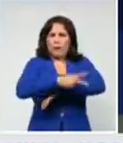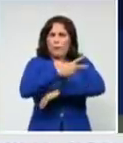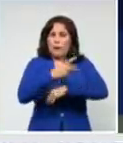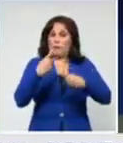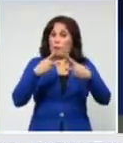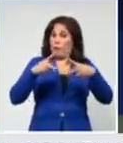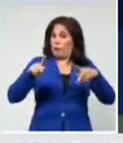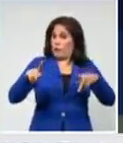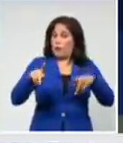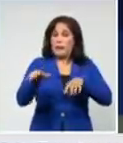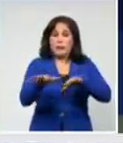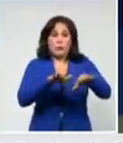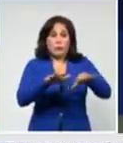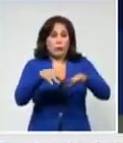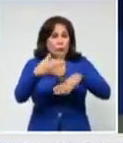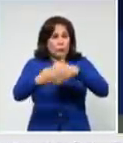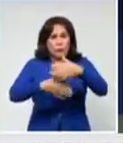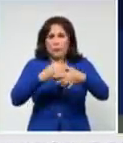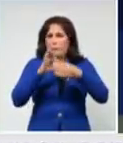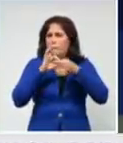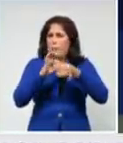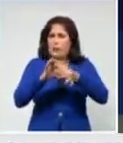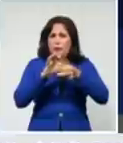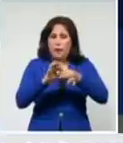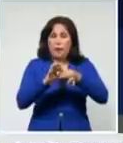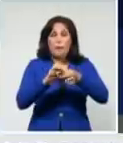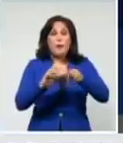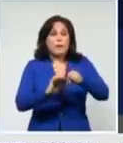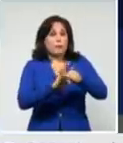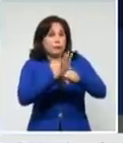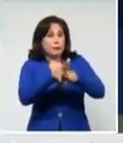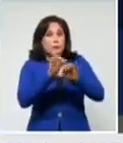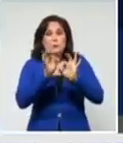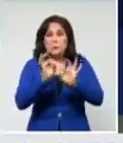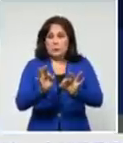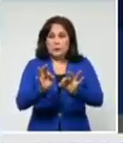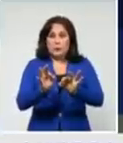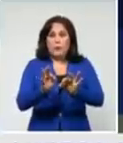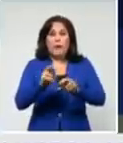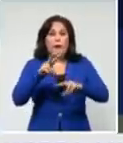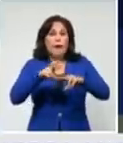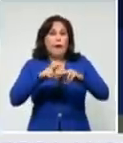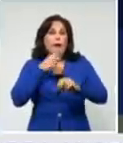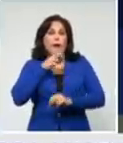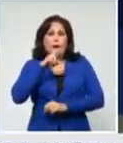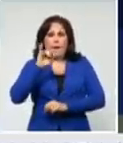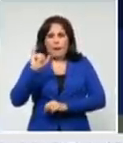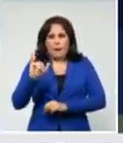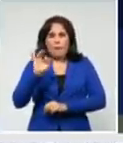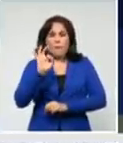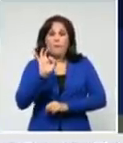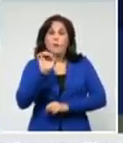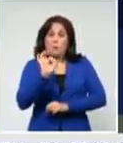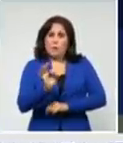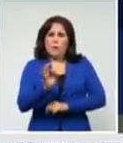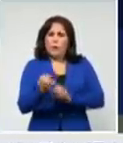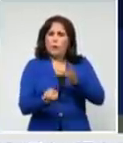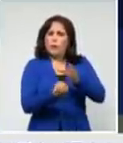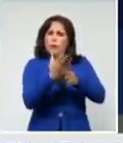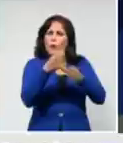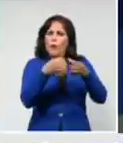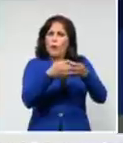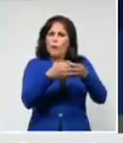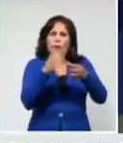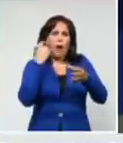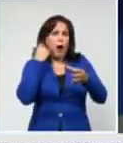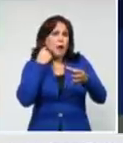en situaciones de desastres y graves epidemias, Henry Reeve, que, como ustedes saben, fue creado en el